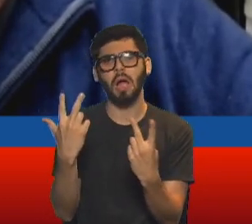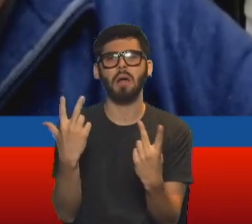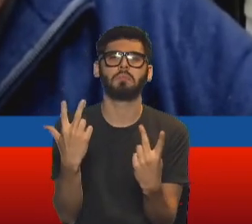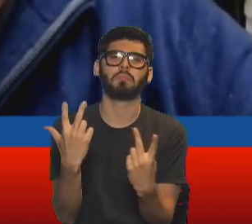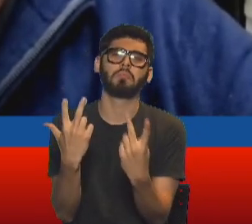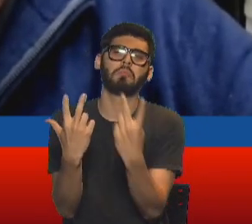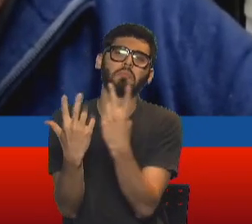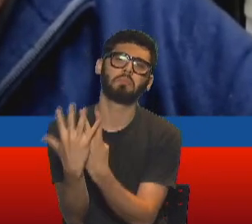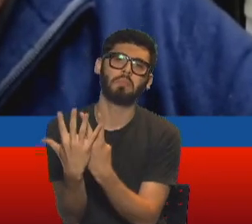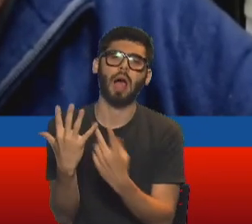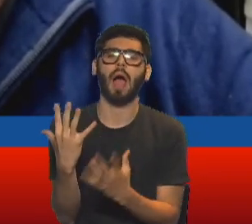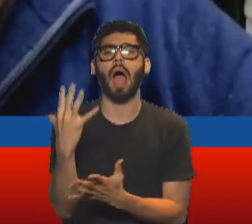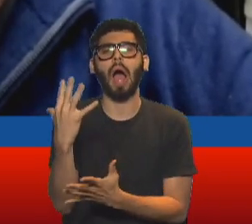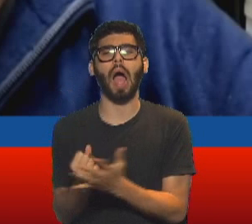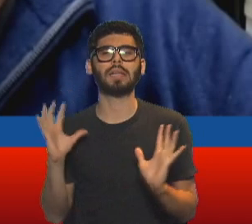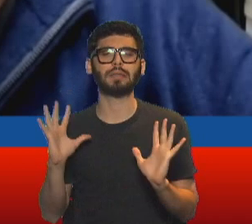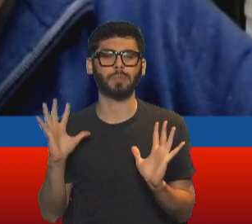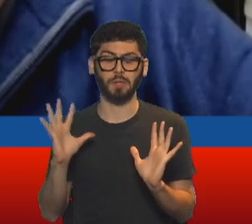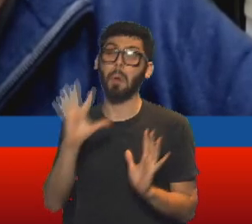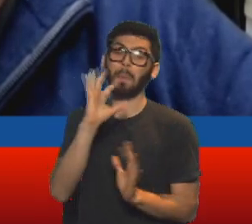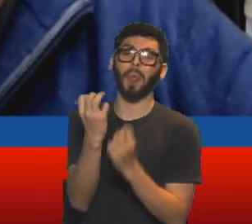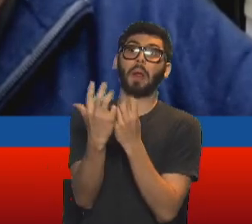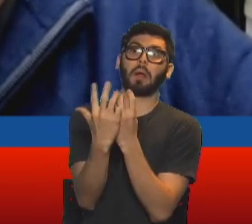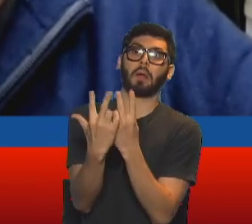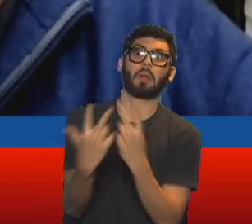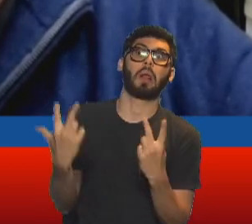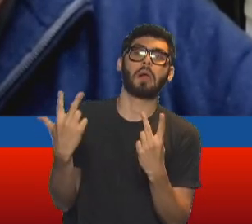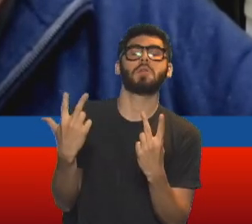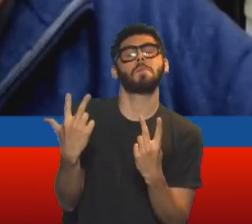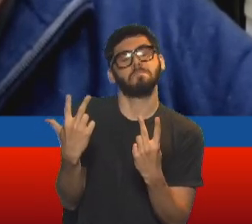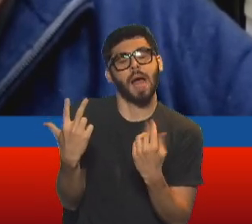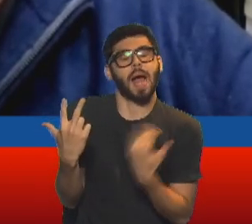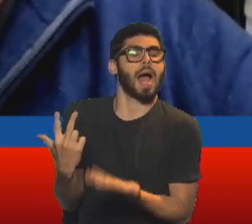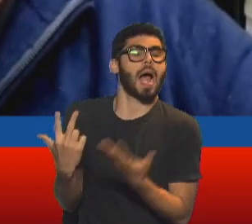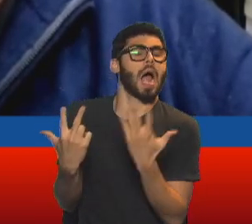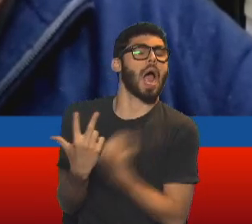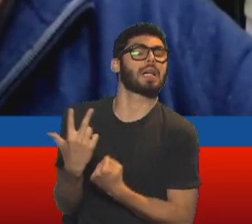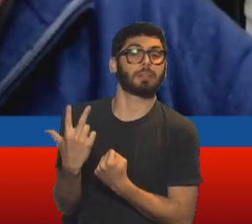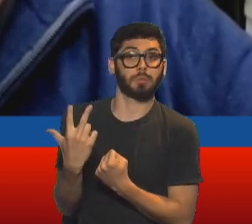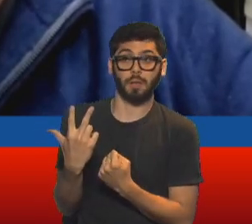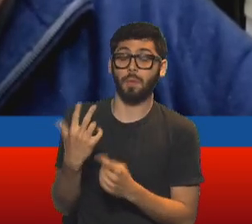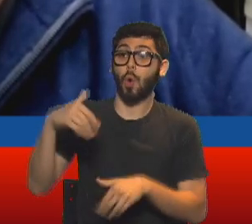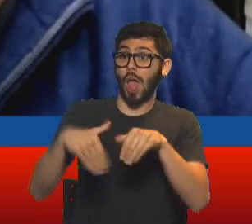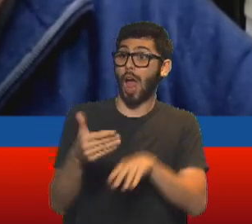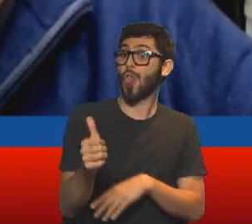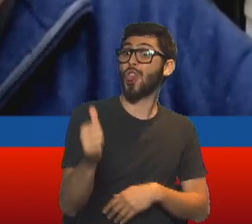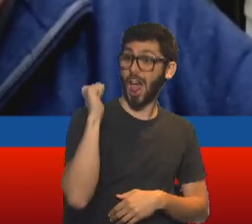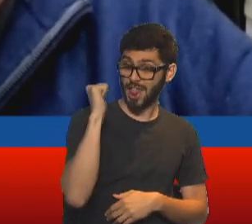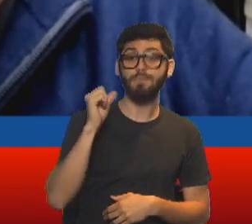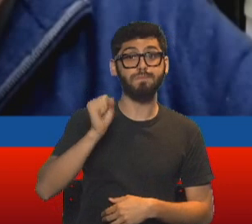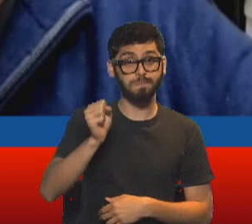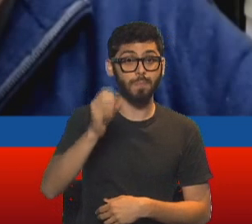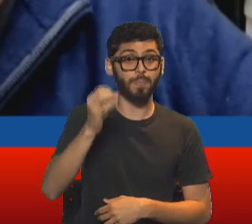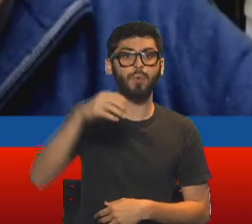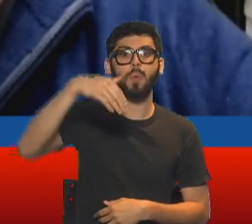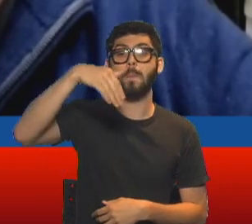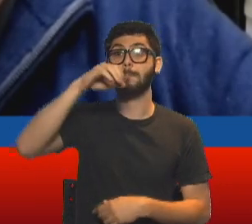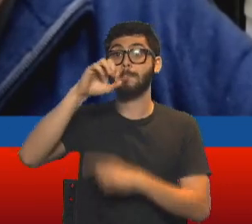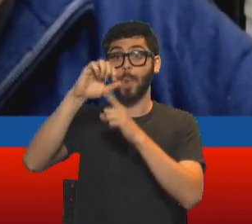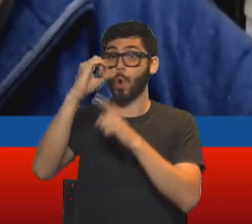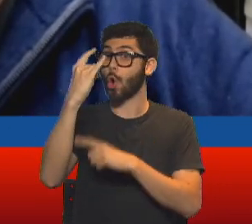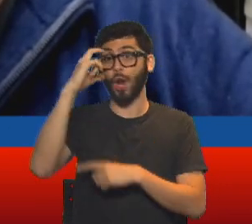al Poder Judicial. Y lo de hoy, más allá que Horacio Rosati tiene una dilatada trayectoria, tanto como jurista como político, que lo